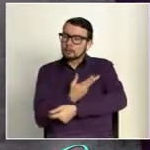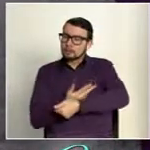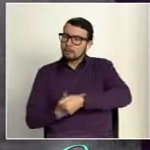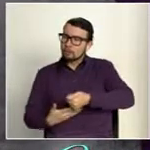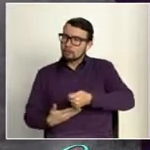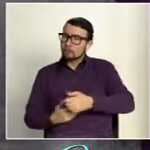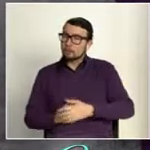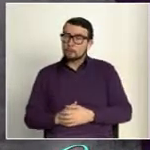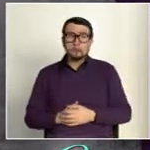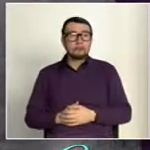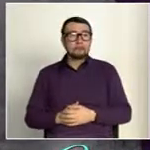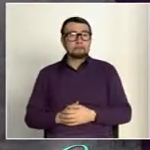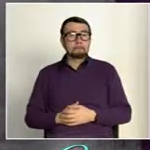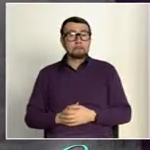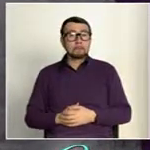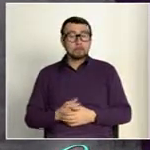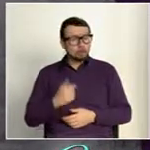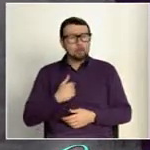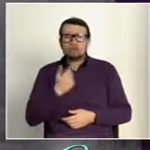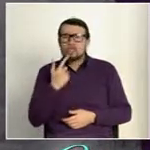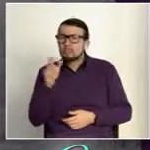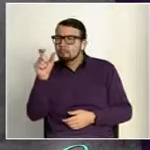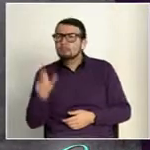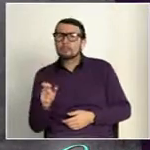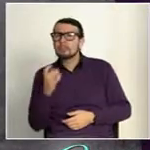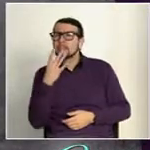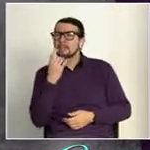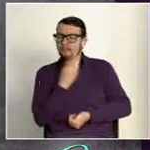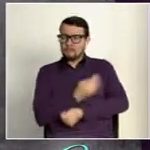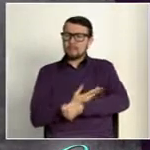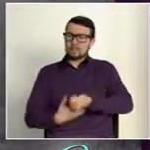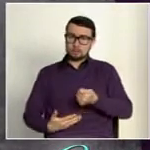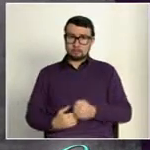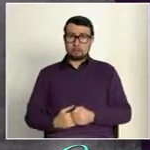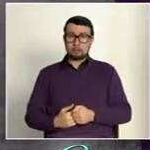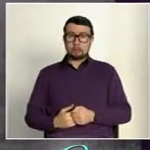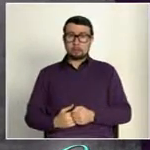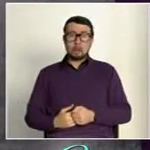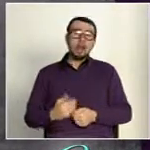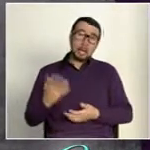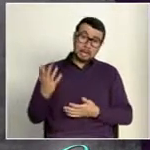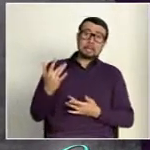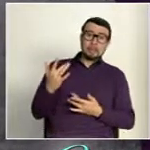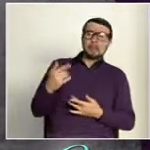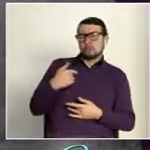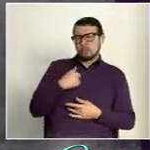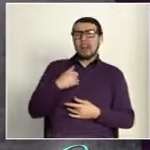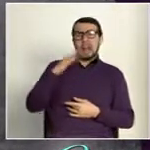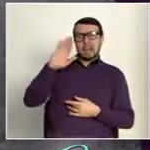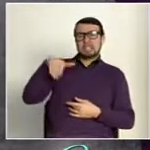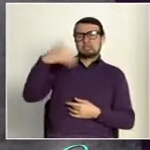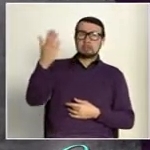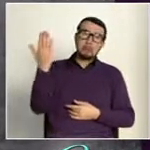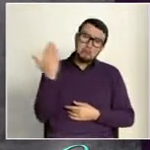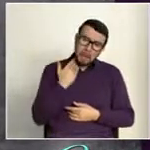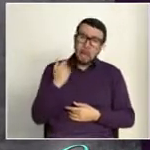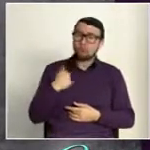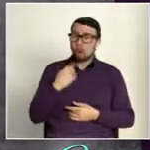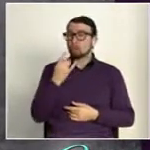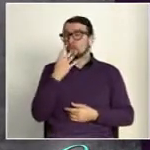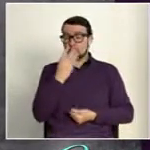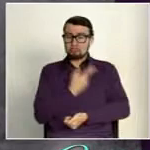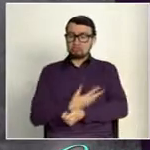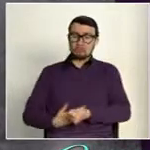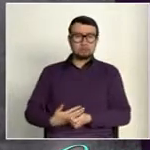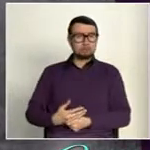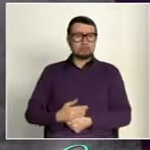Y yo creo que, mire, cuando yo hablo de diabéticos, por favor, no esperen a que estén diabéticos para hacerse las cosas. Si mi